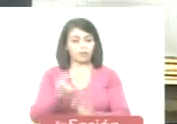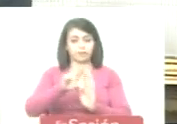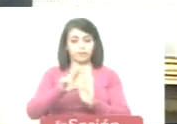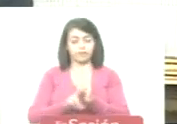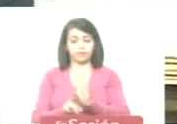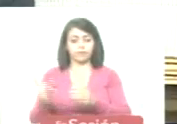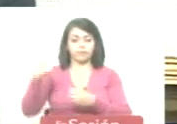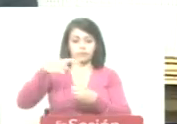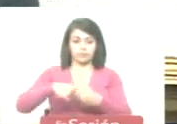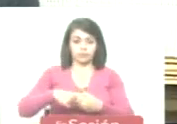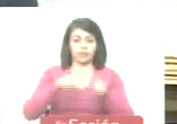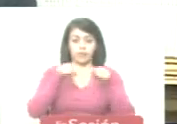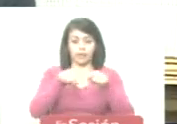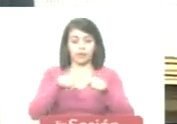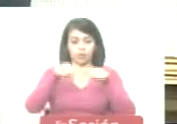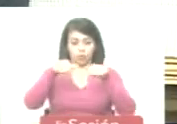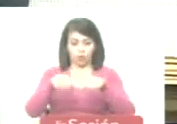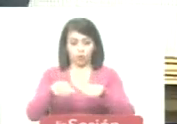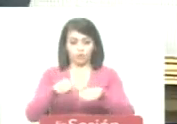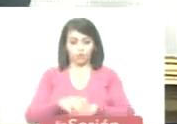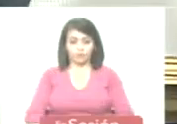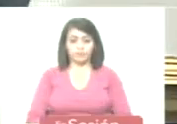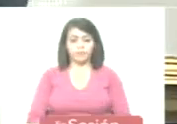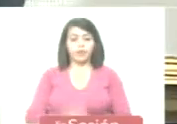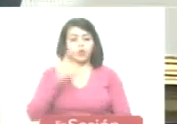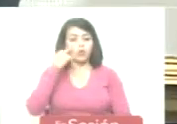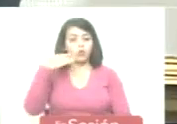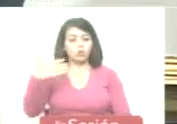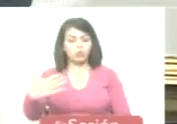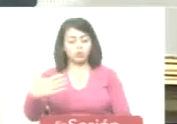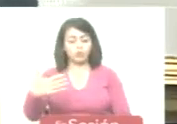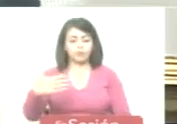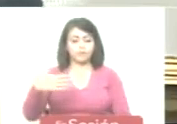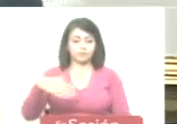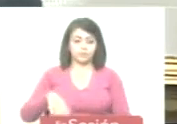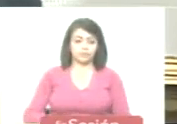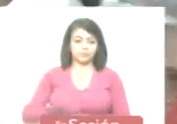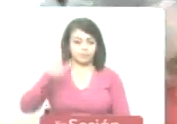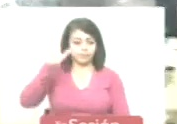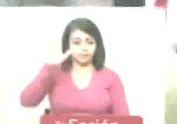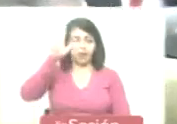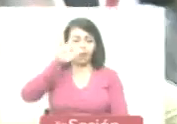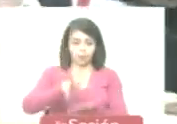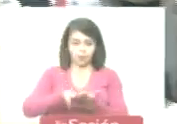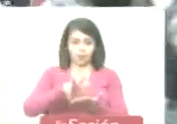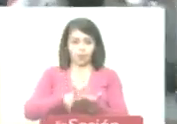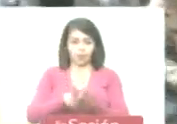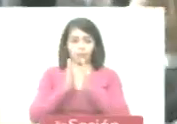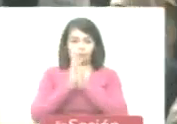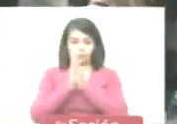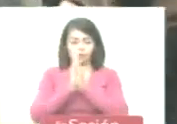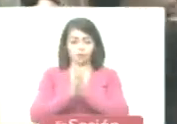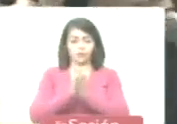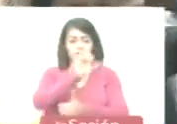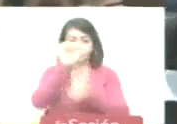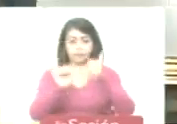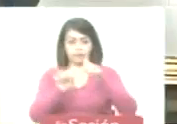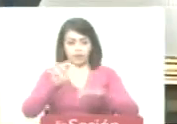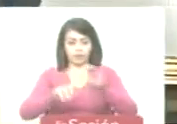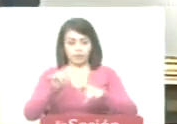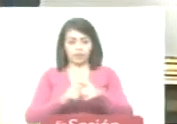incluir este punto en el orden del día, sírvanse manifestarlo con la señal de costumbre. Queda aprobado. Por favor, ciudadana secretaria, se lo